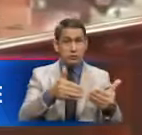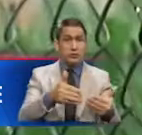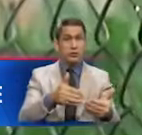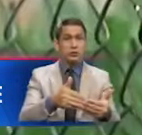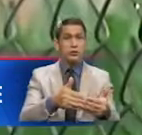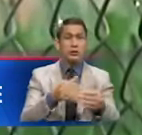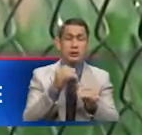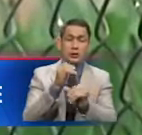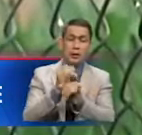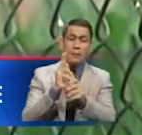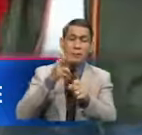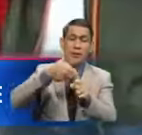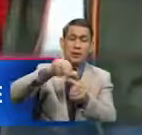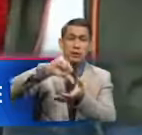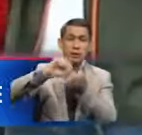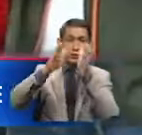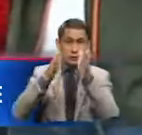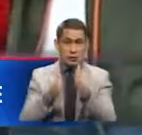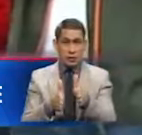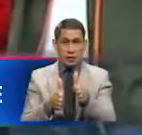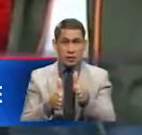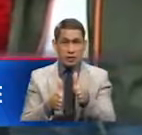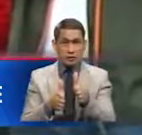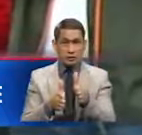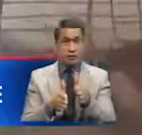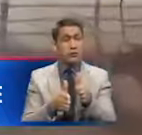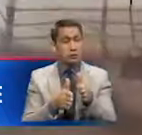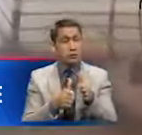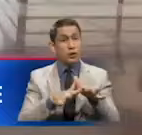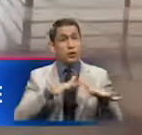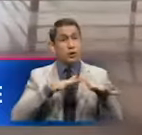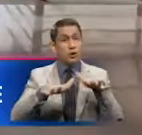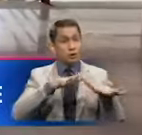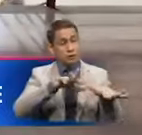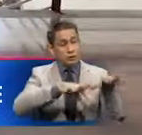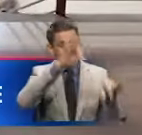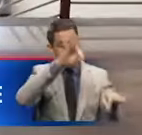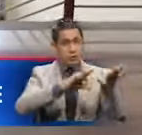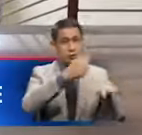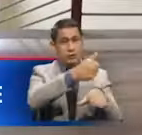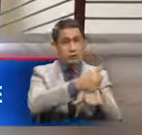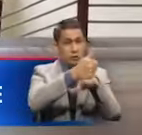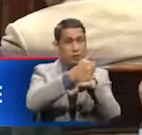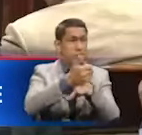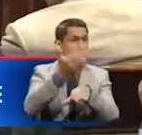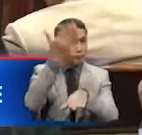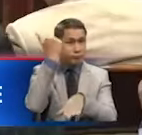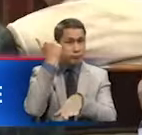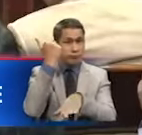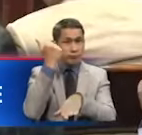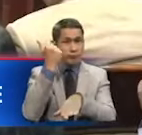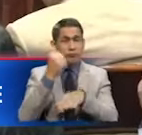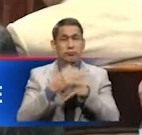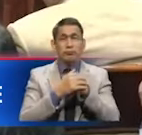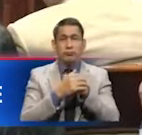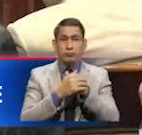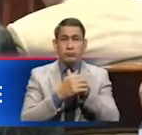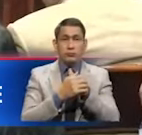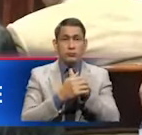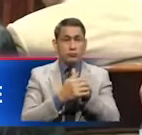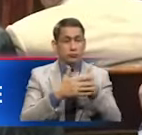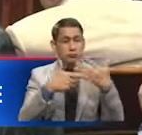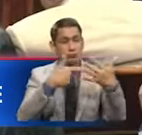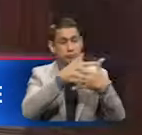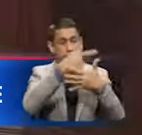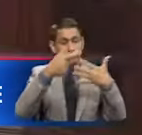CPCCS, los primeros que realizaron elecciones en pandemia y durante un conflicto armado interno. El organismo está conformado por